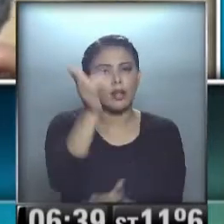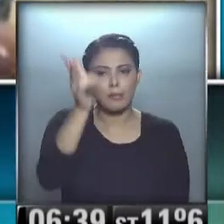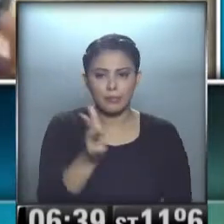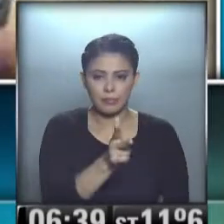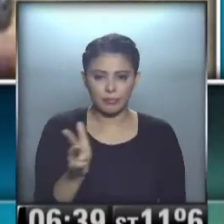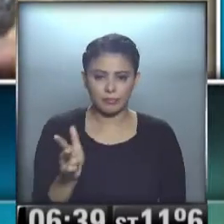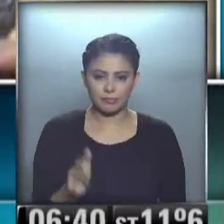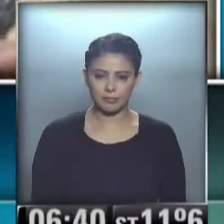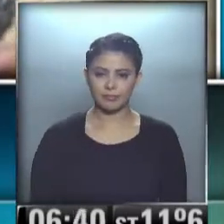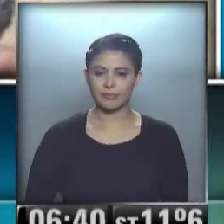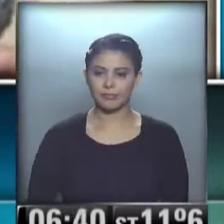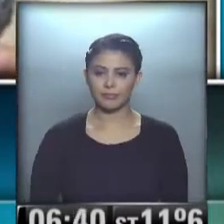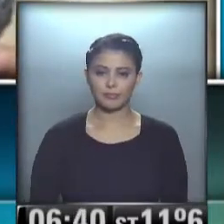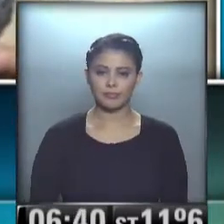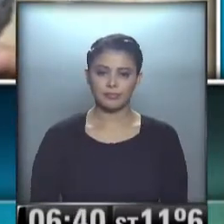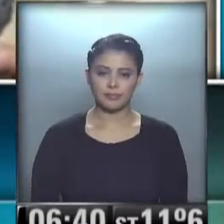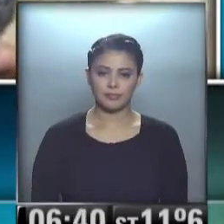Pontífice.